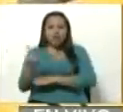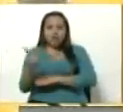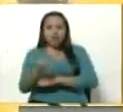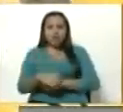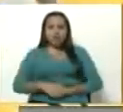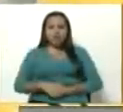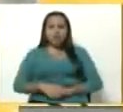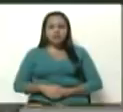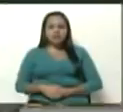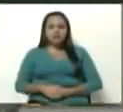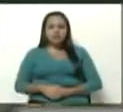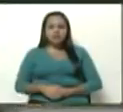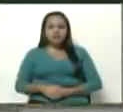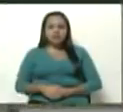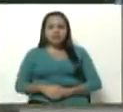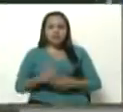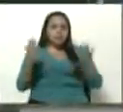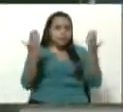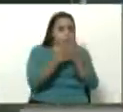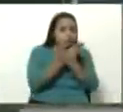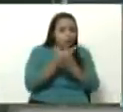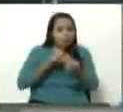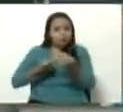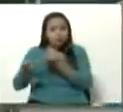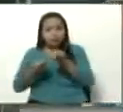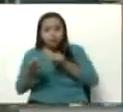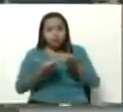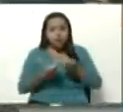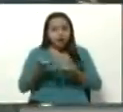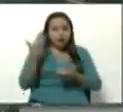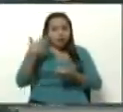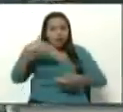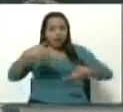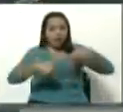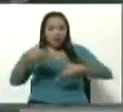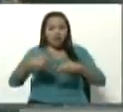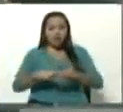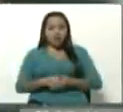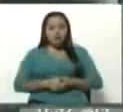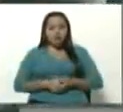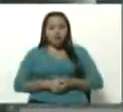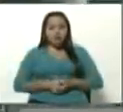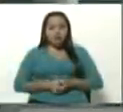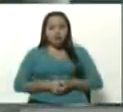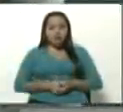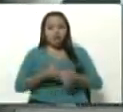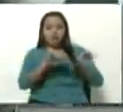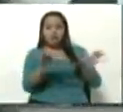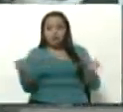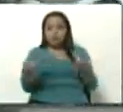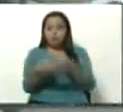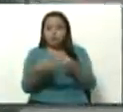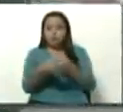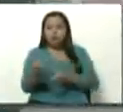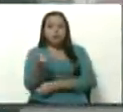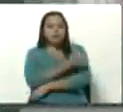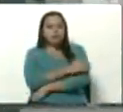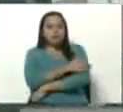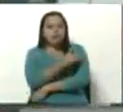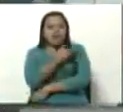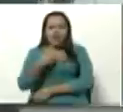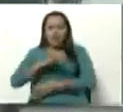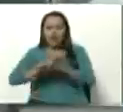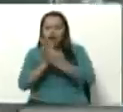confusión, con la manipulación en aquellas elecciones donde la derecha pretendió aniquilar